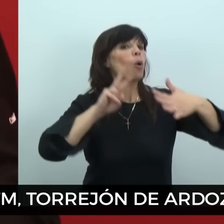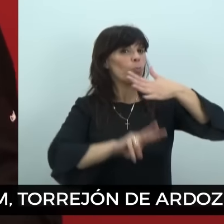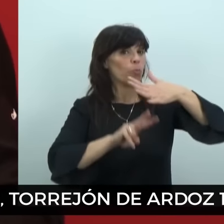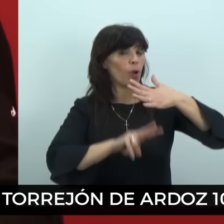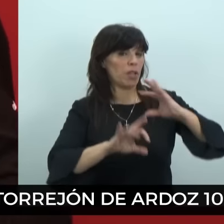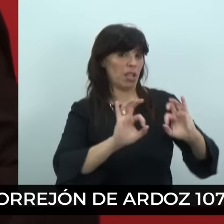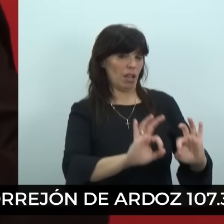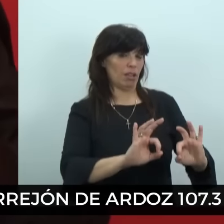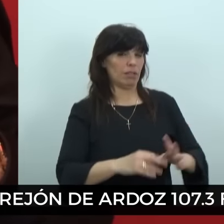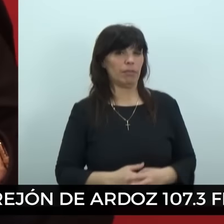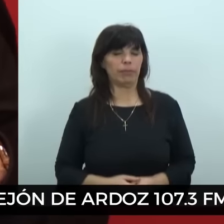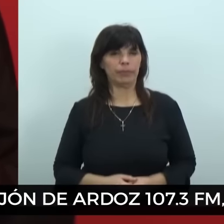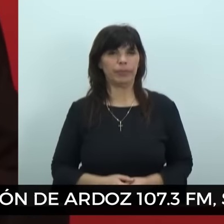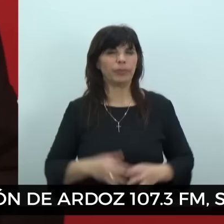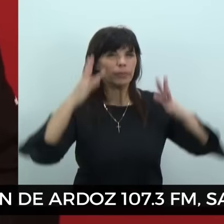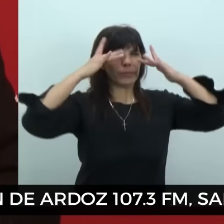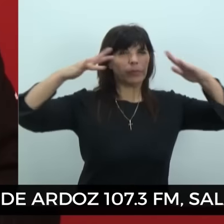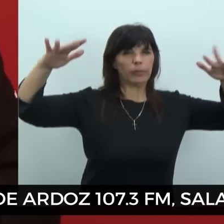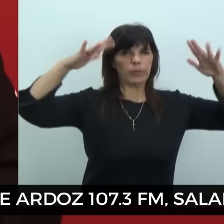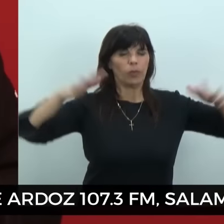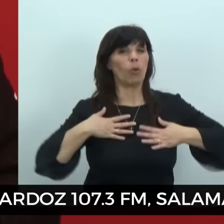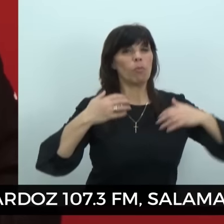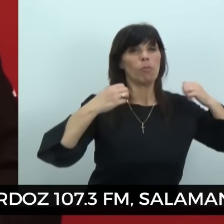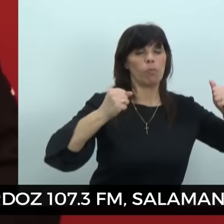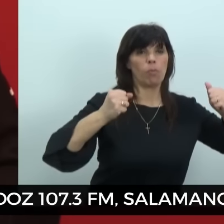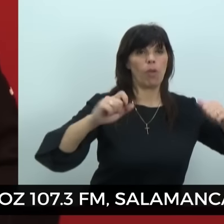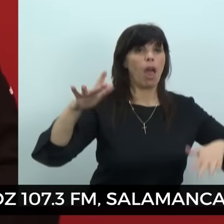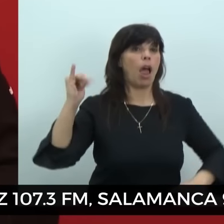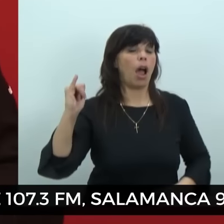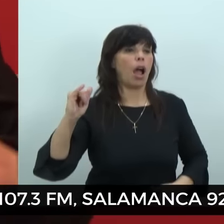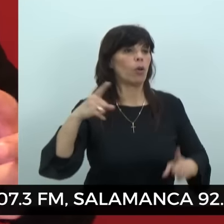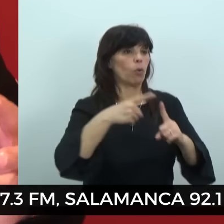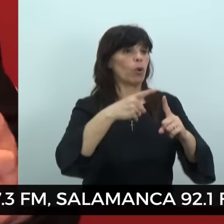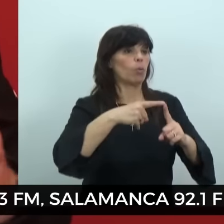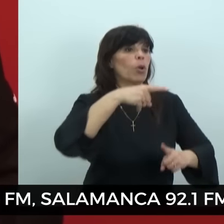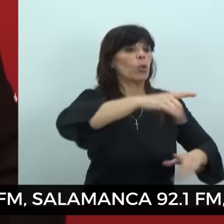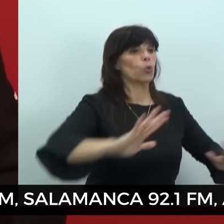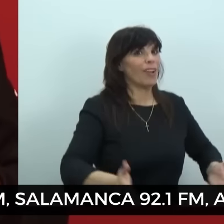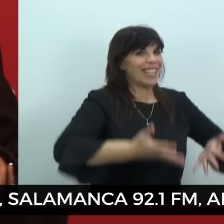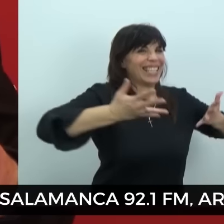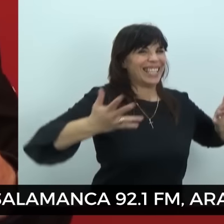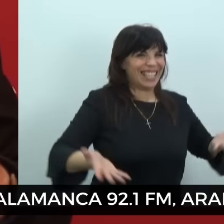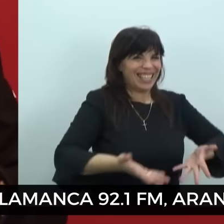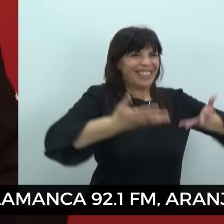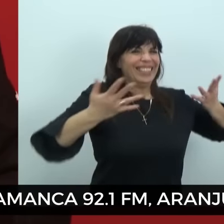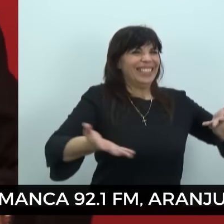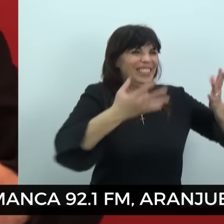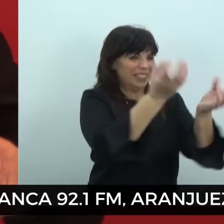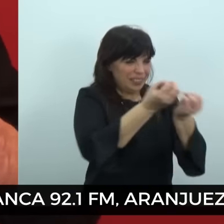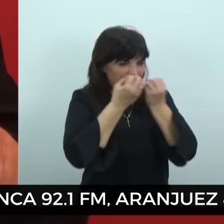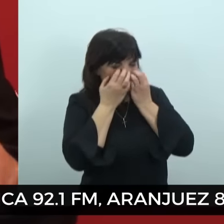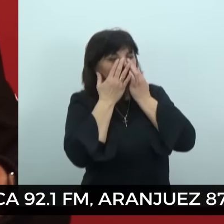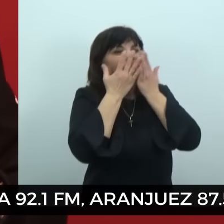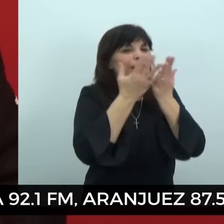una profecía. ¿Sabes? Un sueño tiene el poder de levantarte. Un sueño te anima. Un sueño te inspira.